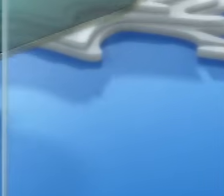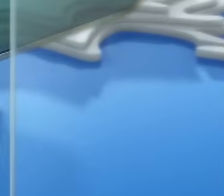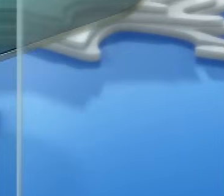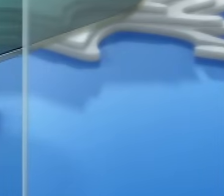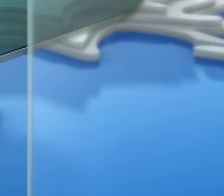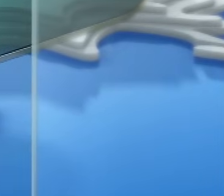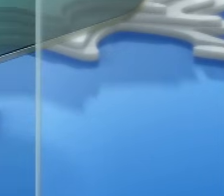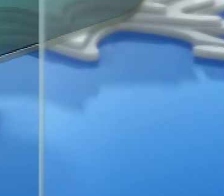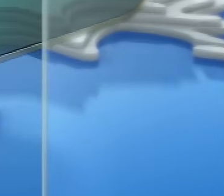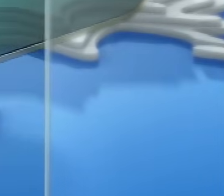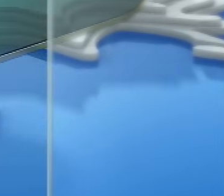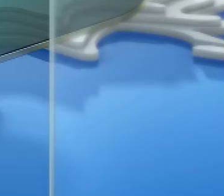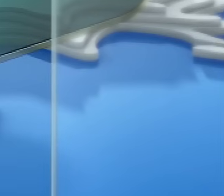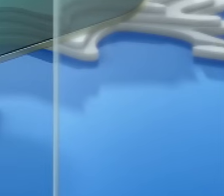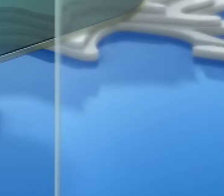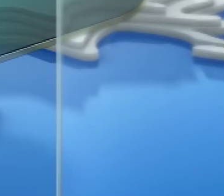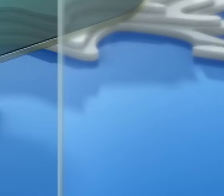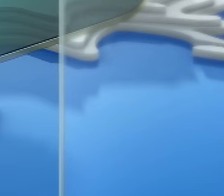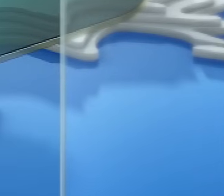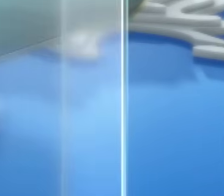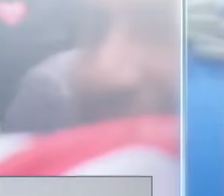Noticentro 1, CMI.